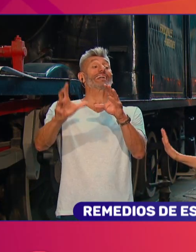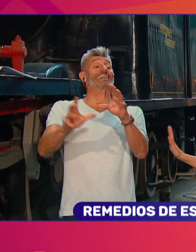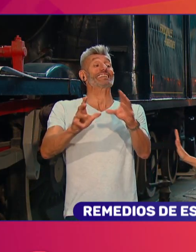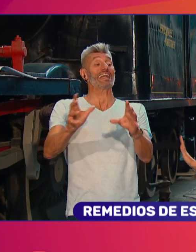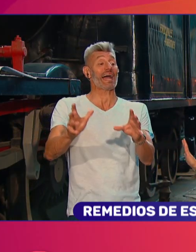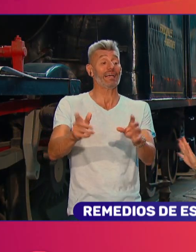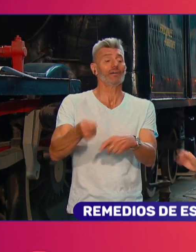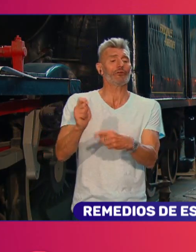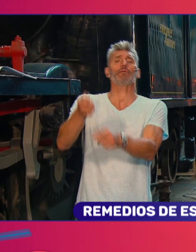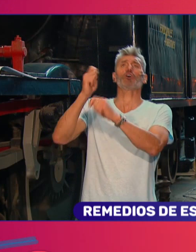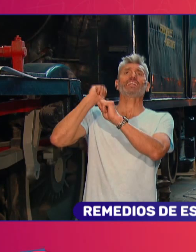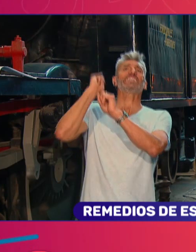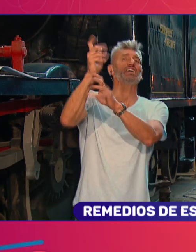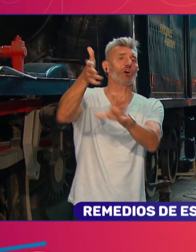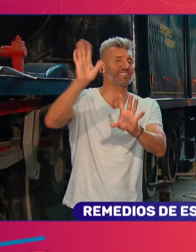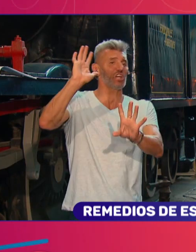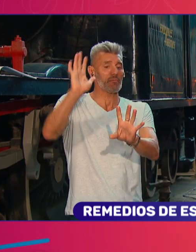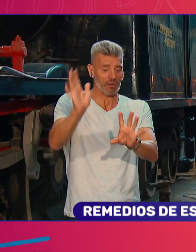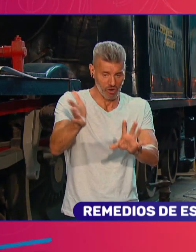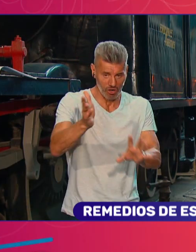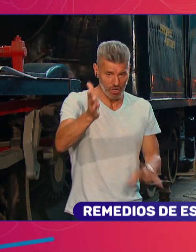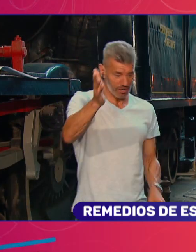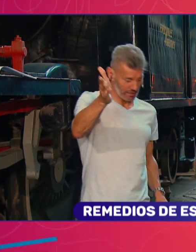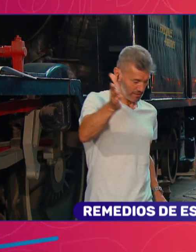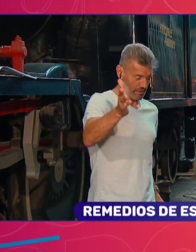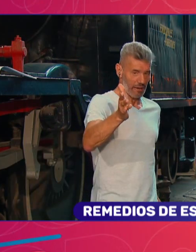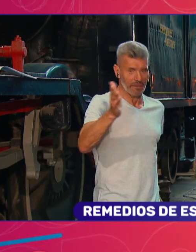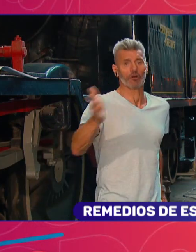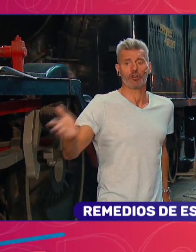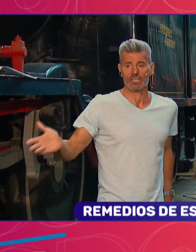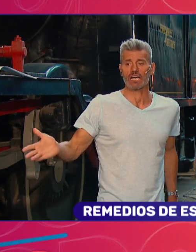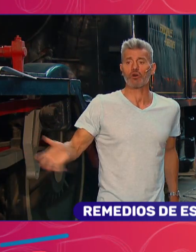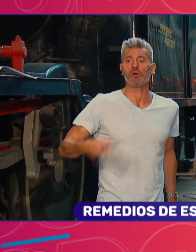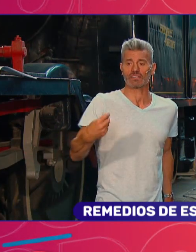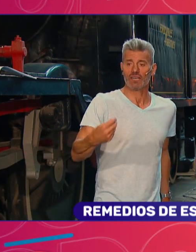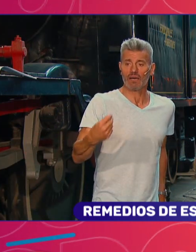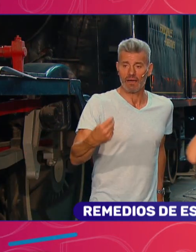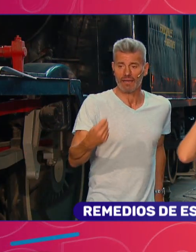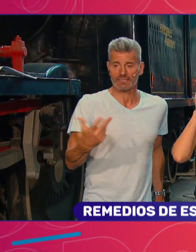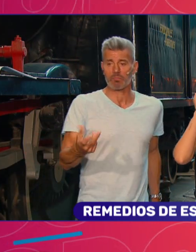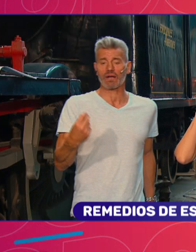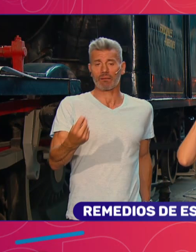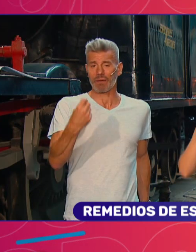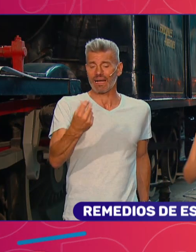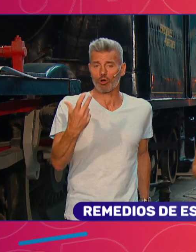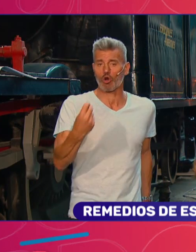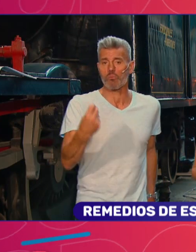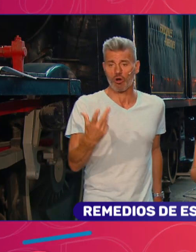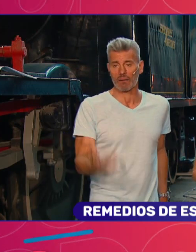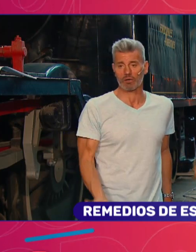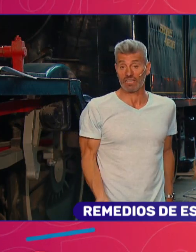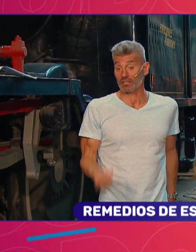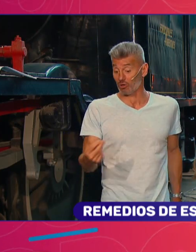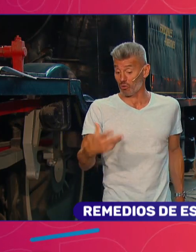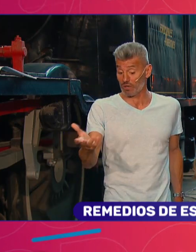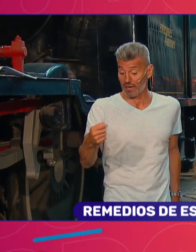es muy artesanal. Sí. No es voy y tiro así nada más, ¿no? No, olvídate. A ver, Richard, ¿cómo es ser pescador con